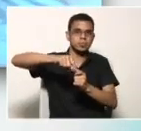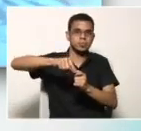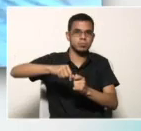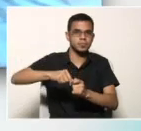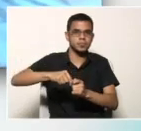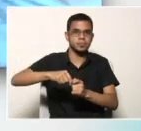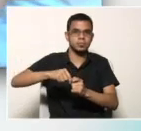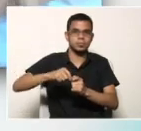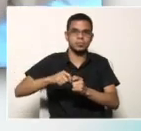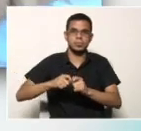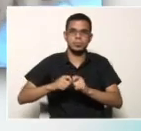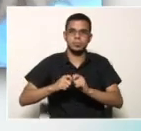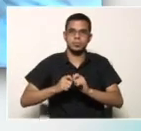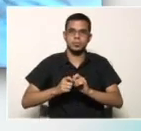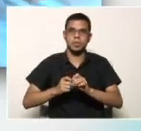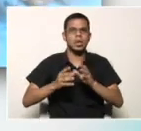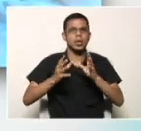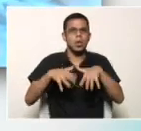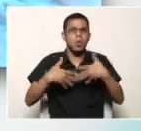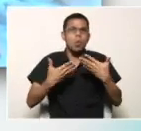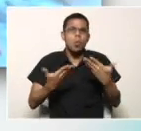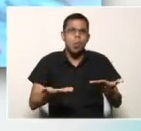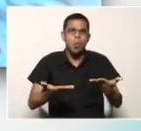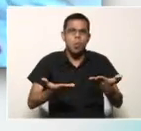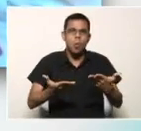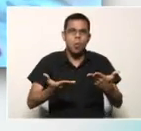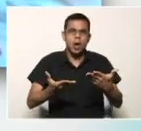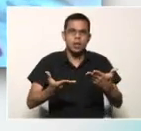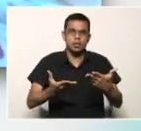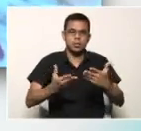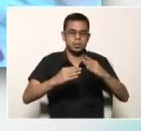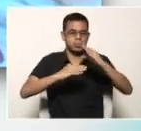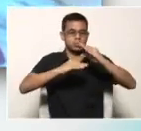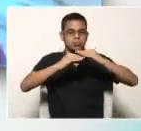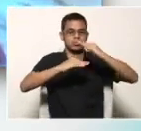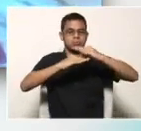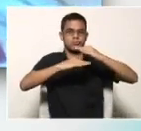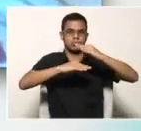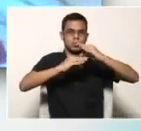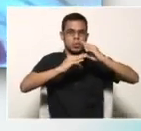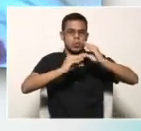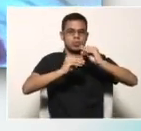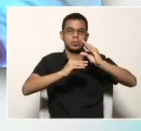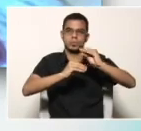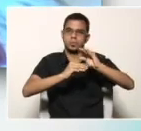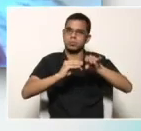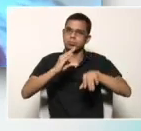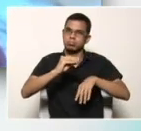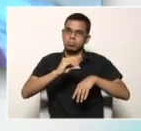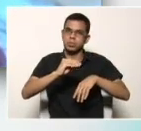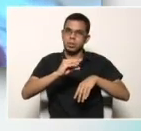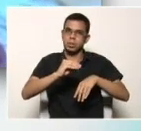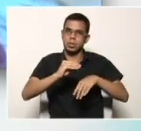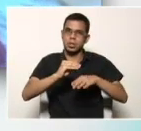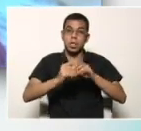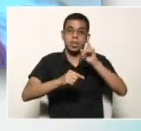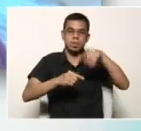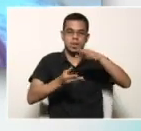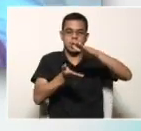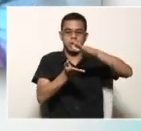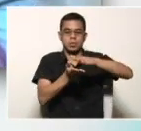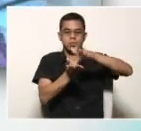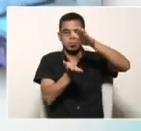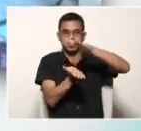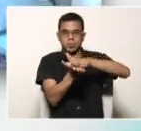placas, ¿sí? Y tenemos además el resorte que va entre placas, que es lo que le permite hacer